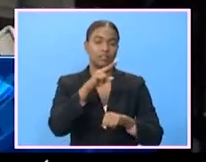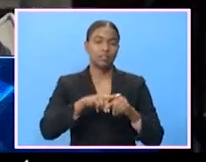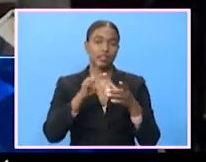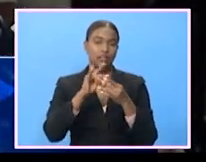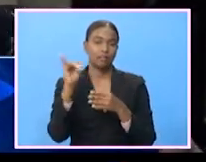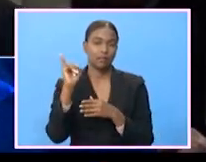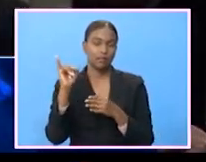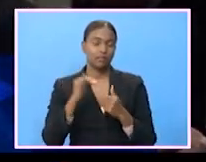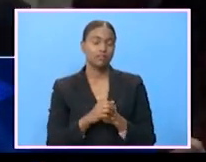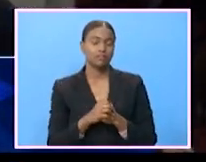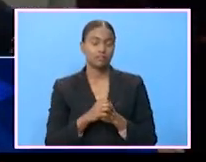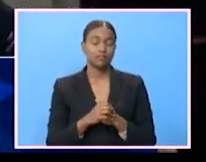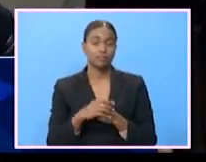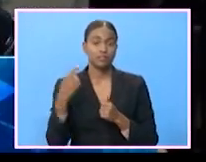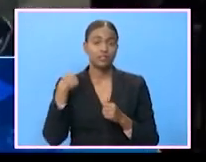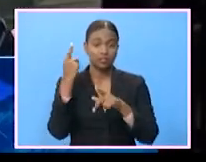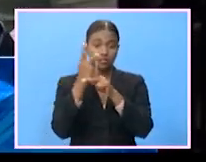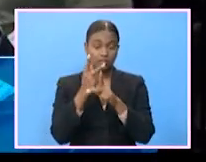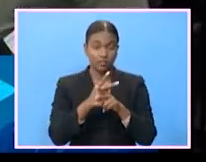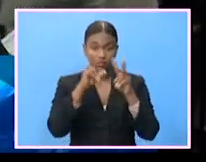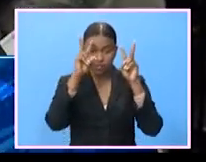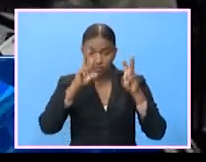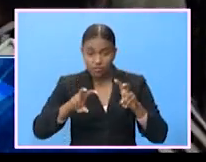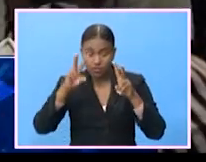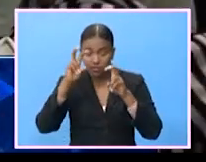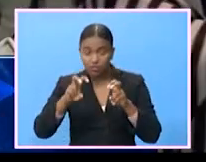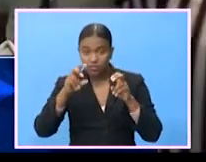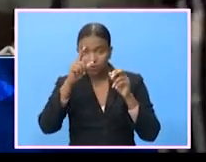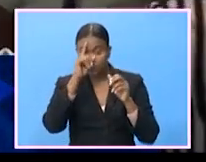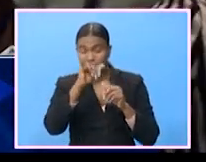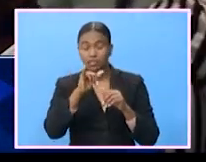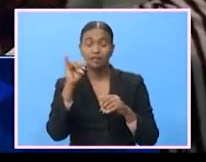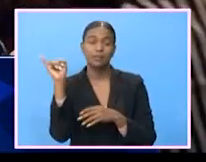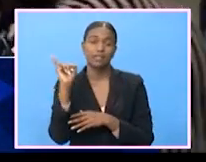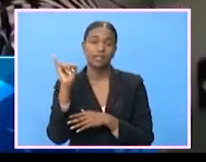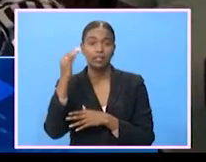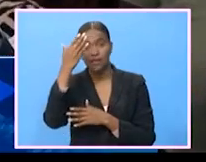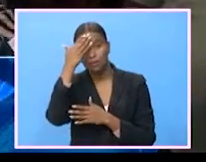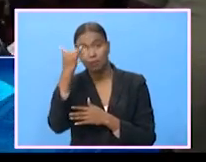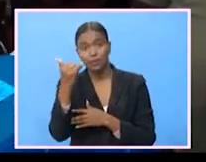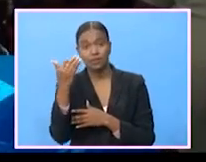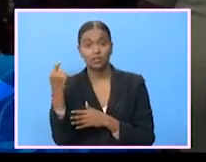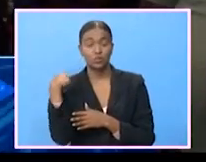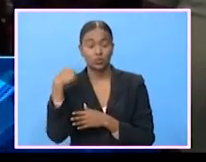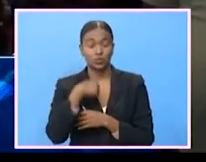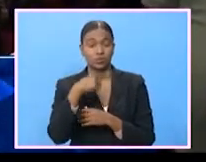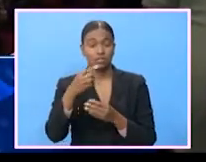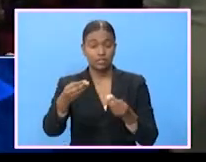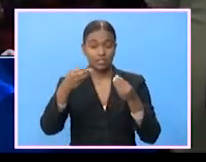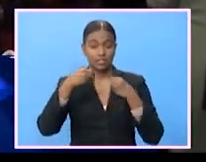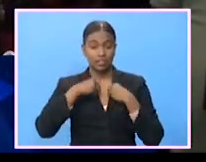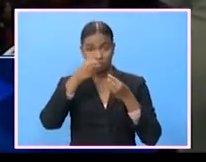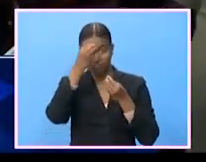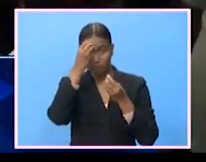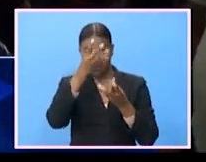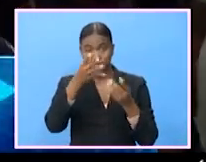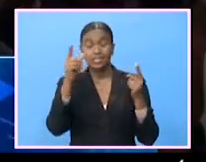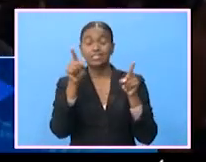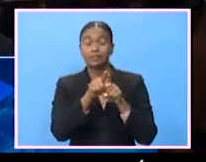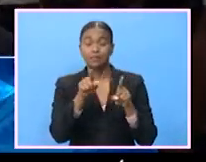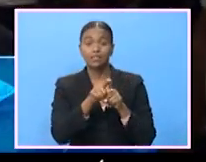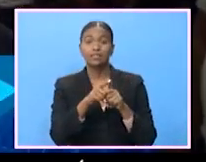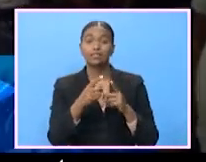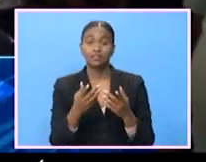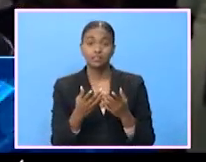a revisar el protocolo de abordaje a los inmigrantes, porque a nosotros nos llega información de que también